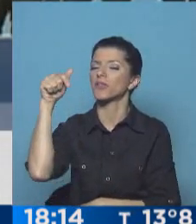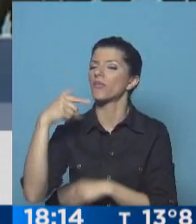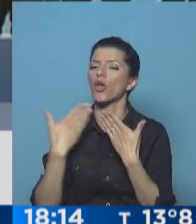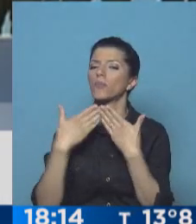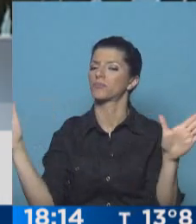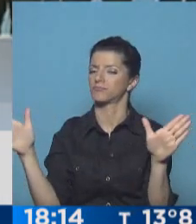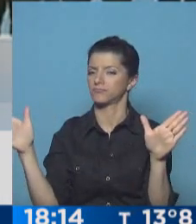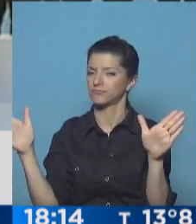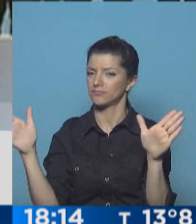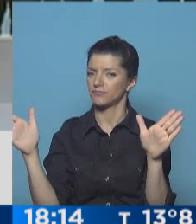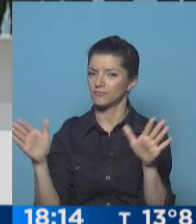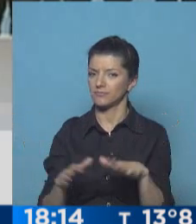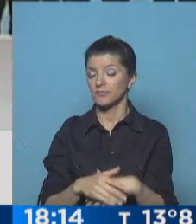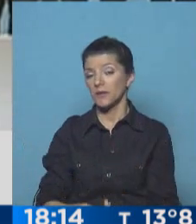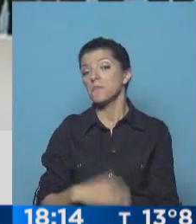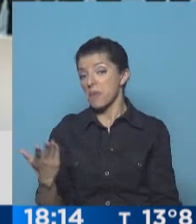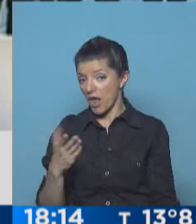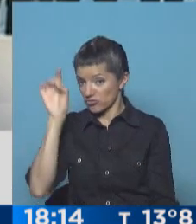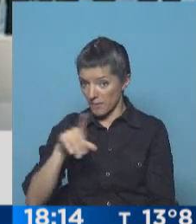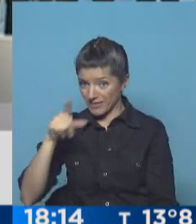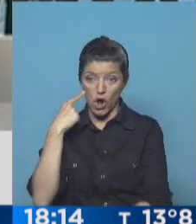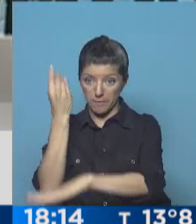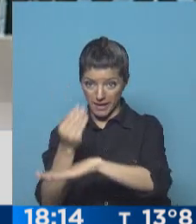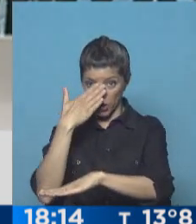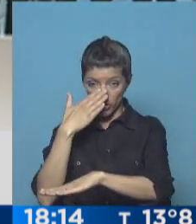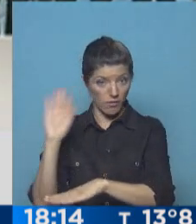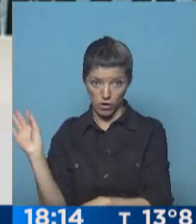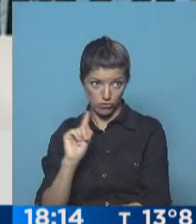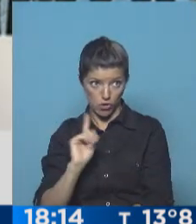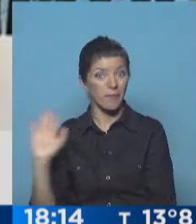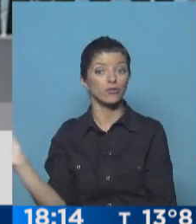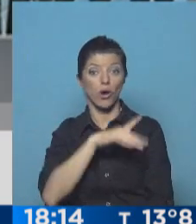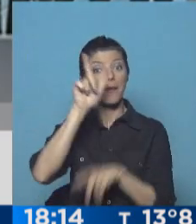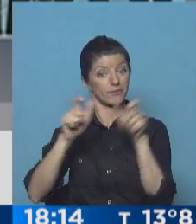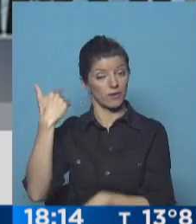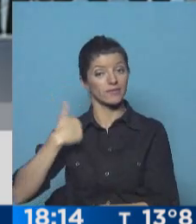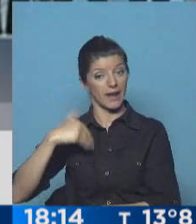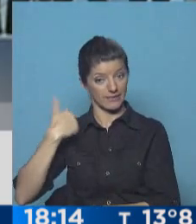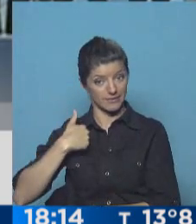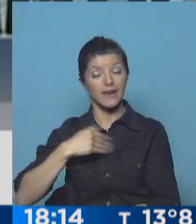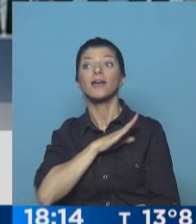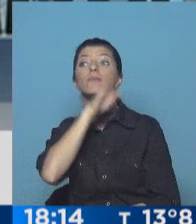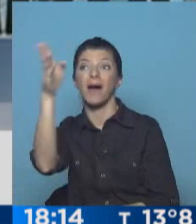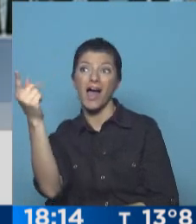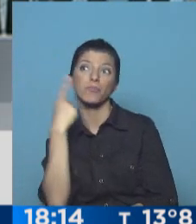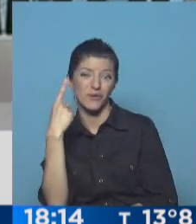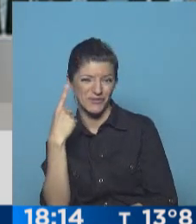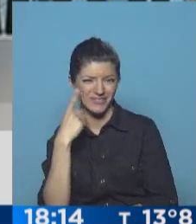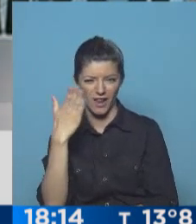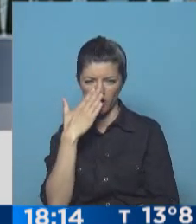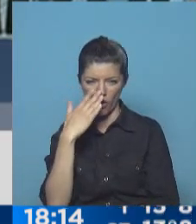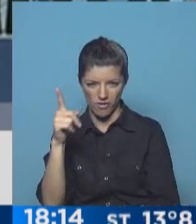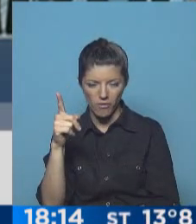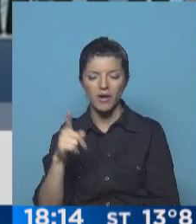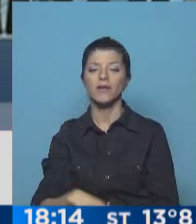estamos inaugurando hoy para no solamente los cordobeses y cordobesas, sino para todos los argentinos que visitan esa maravillosa